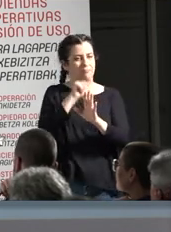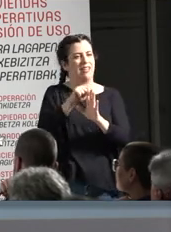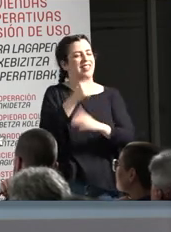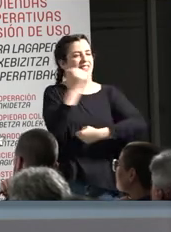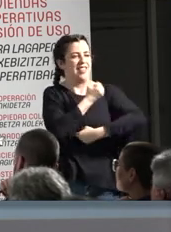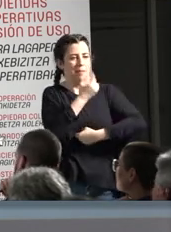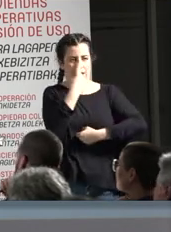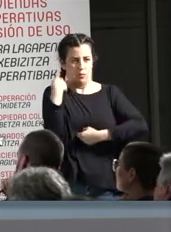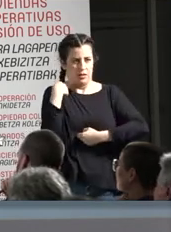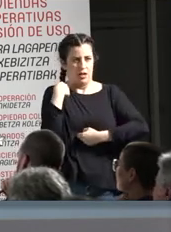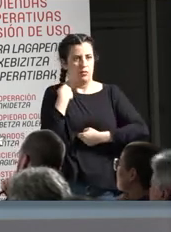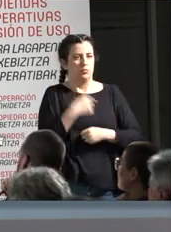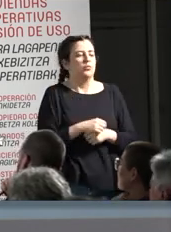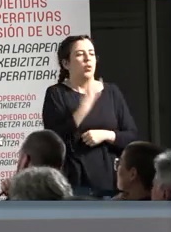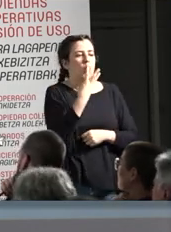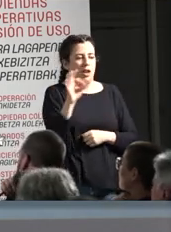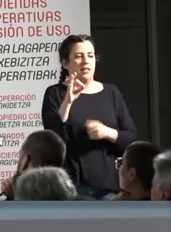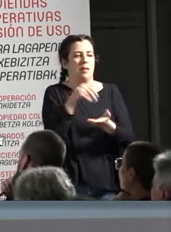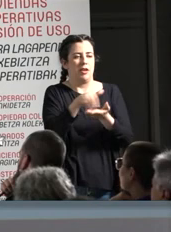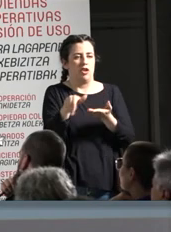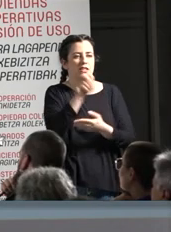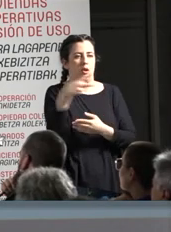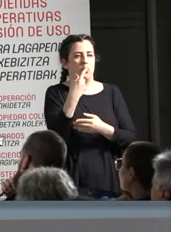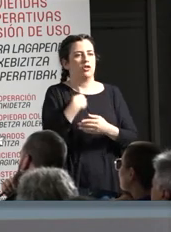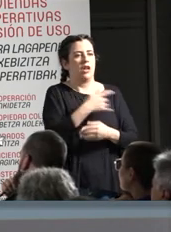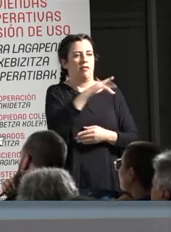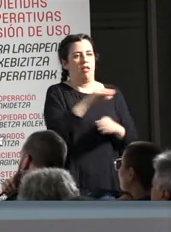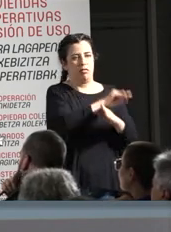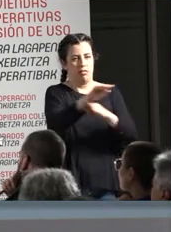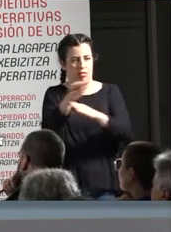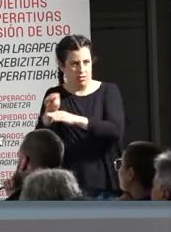euros concedidos. En la actualidad,